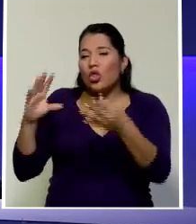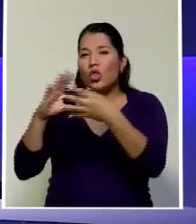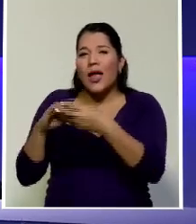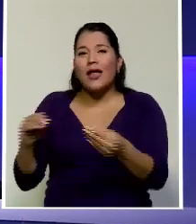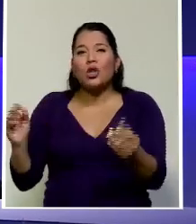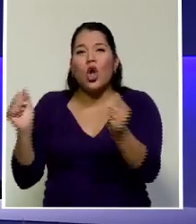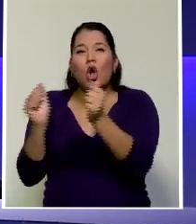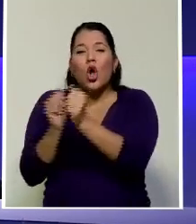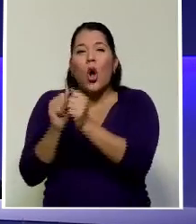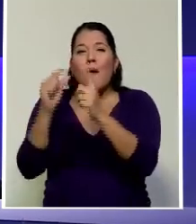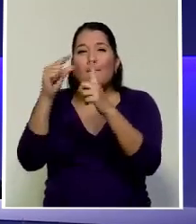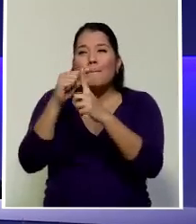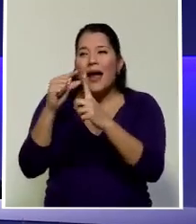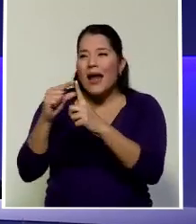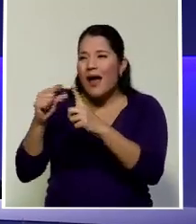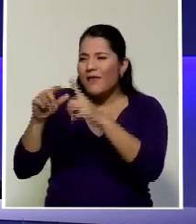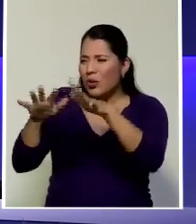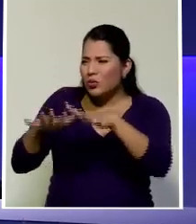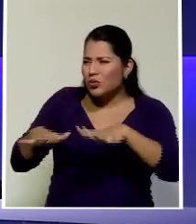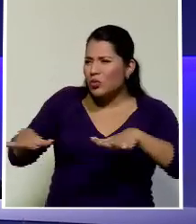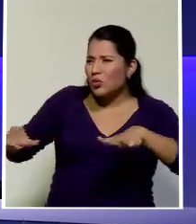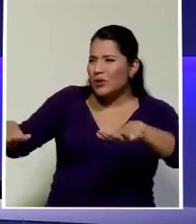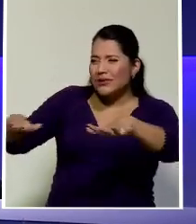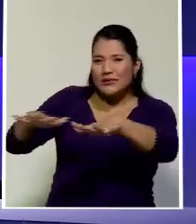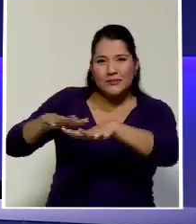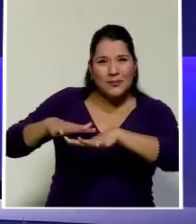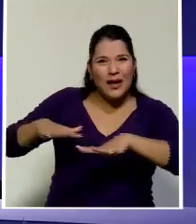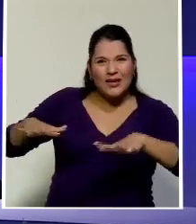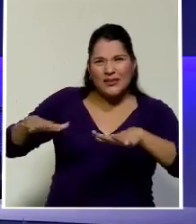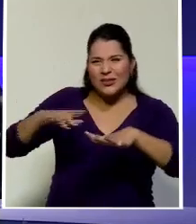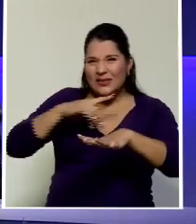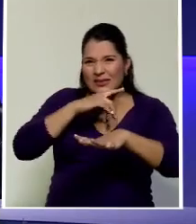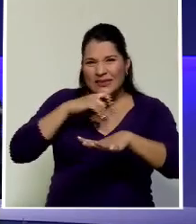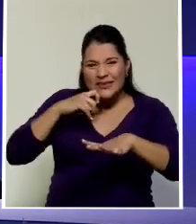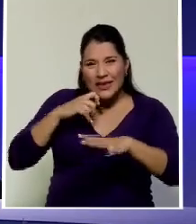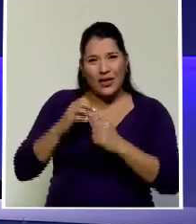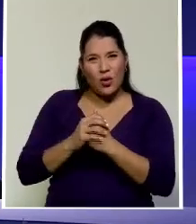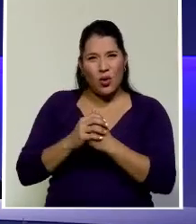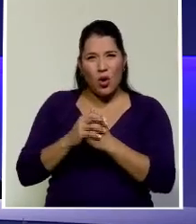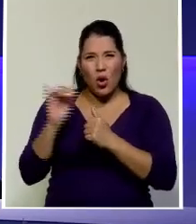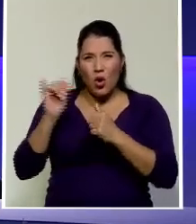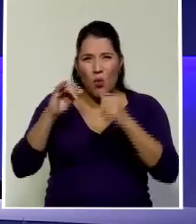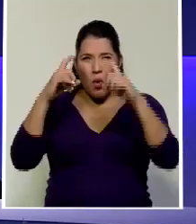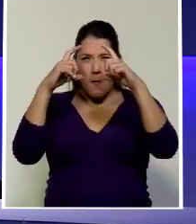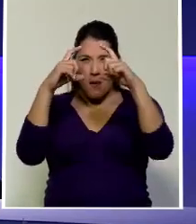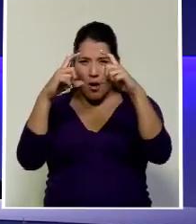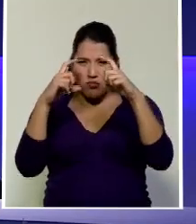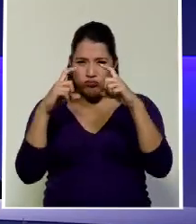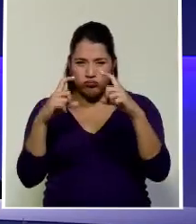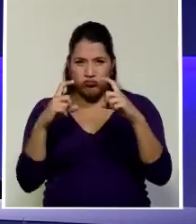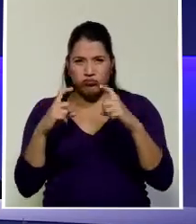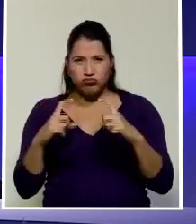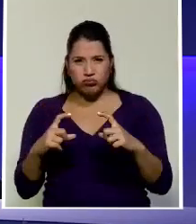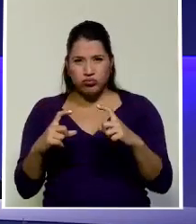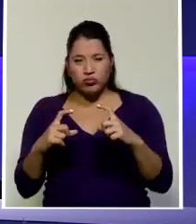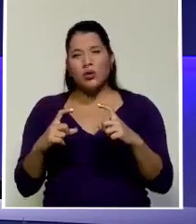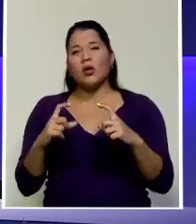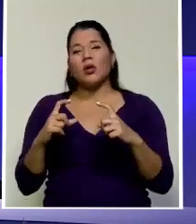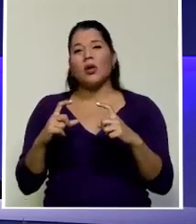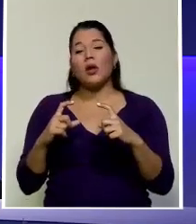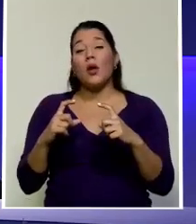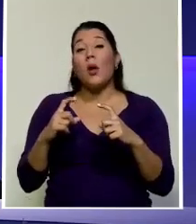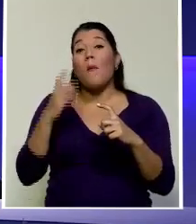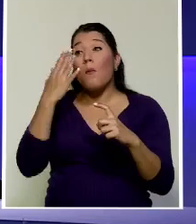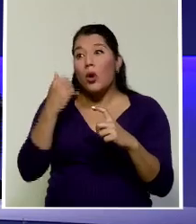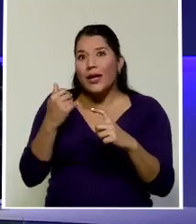era mi experimento, ¿no? Ese experimento, pues eso ves que es como recargado, es como párrafos grandes, párrafos apretados, porque es por eso, es la reconstrucción de